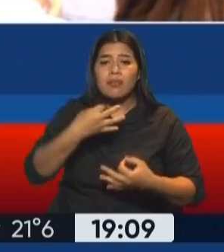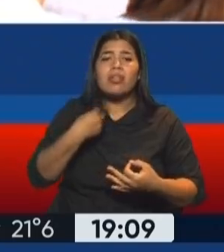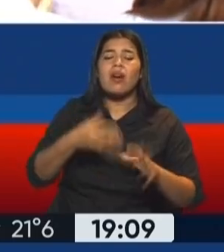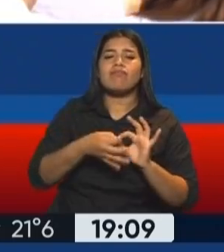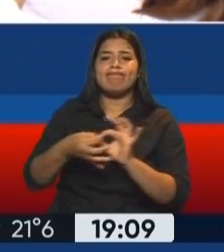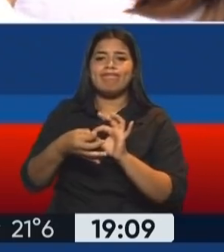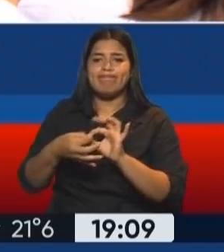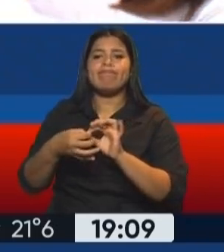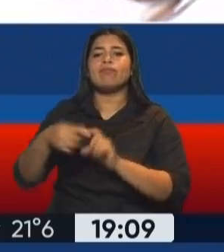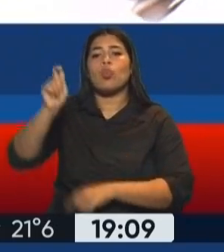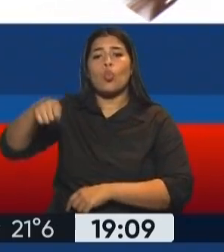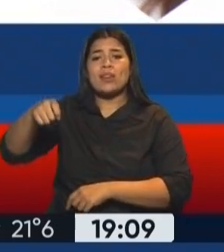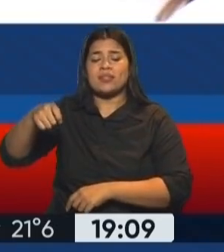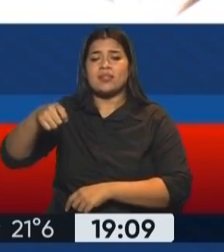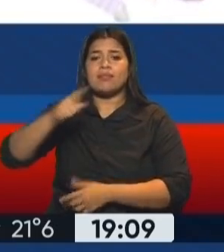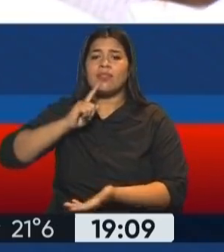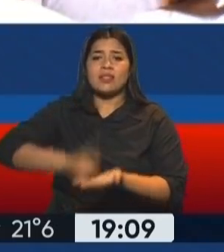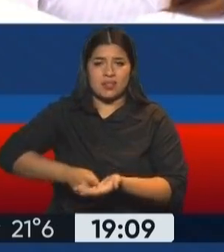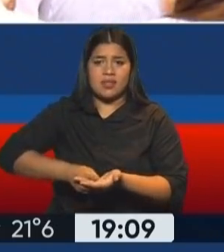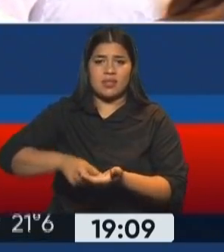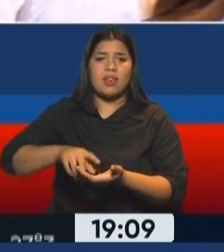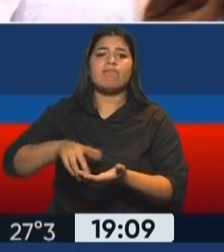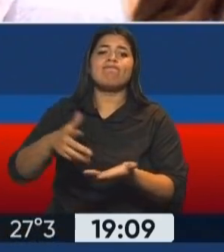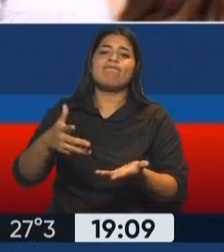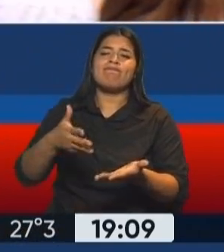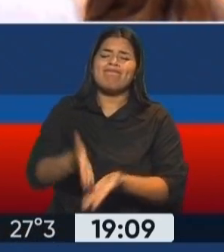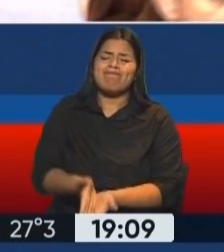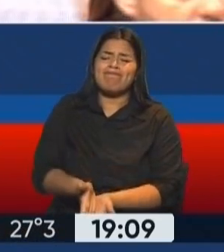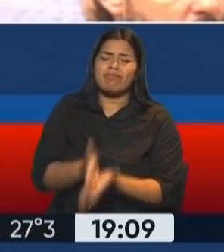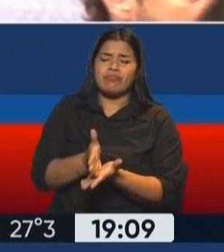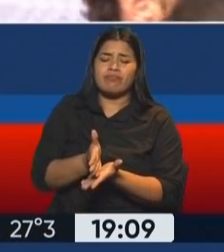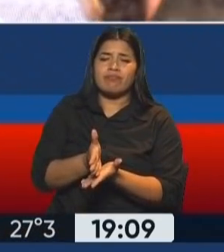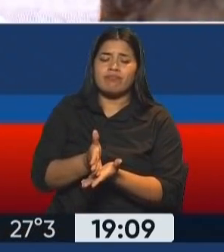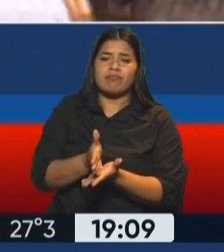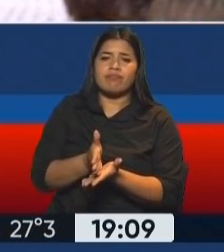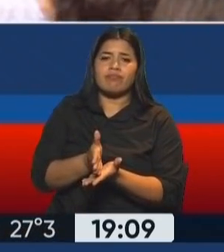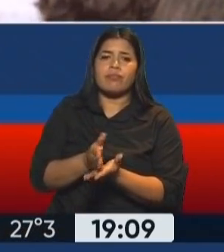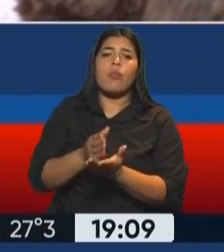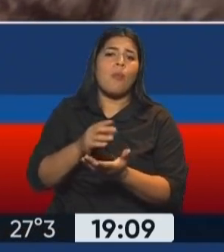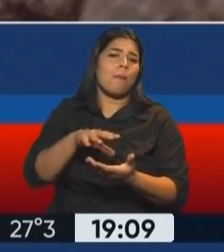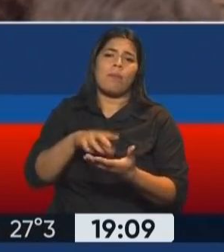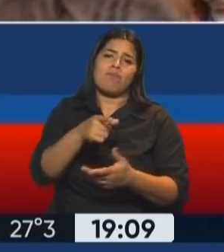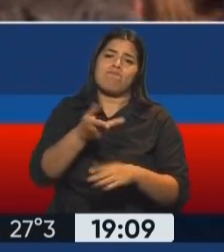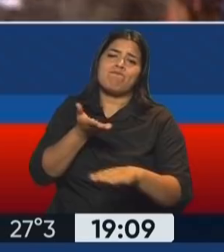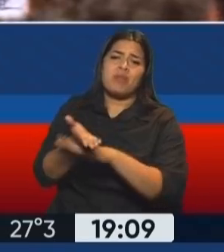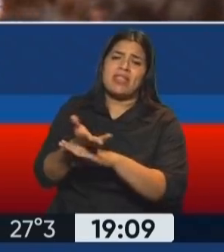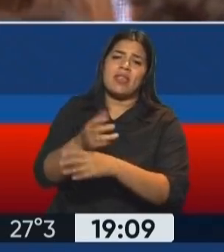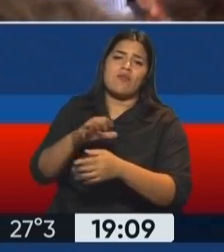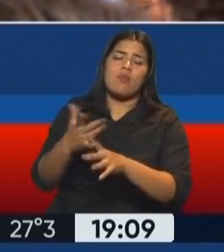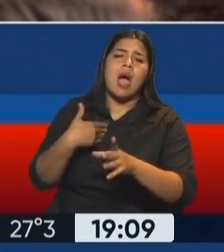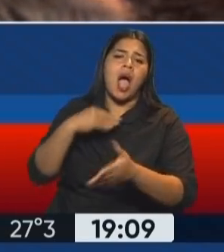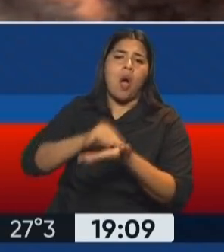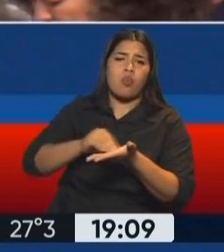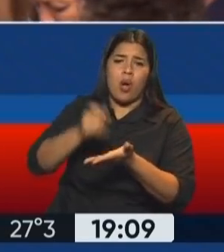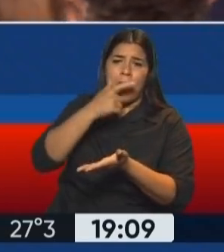decisión del juez de respetar con un rigorismo extremo todos los pedidos de la defensa. Hemos dicho antes de